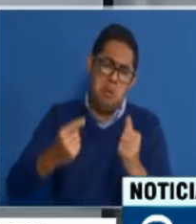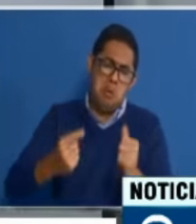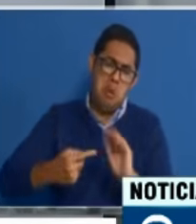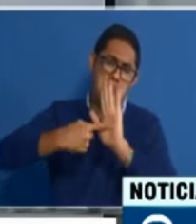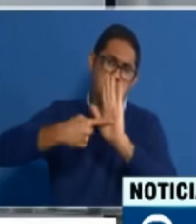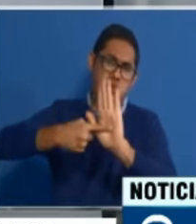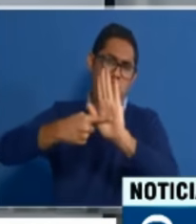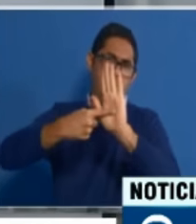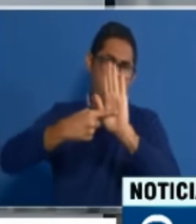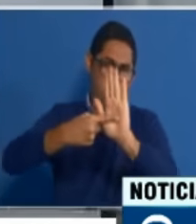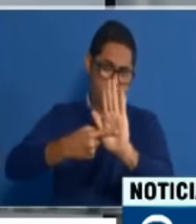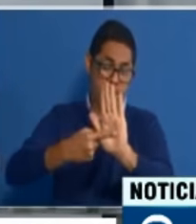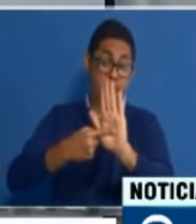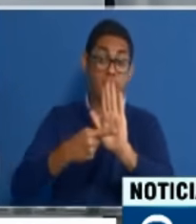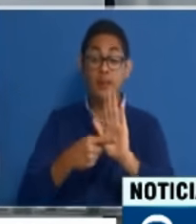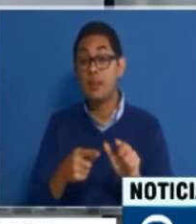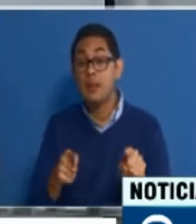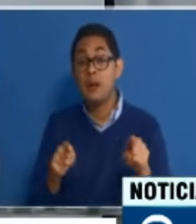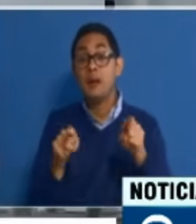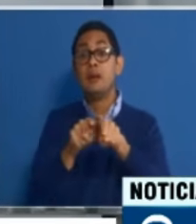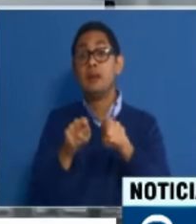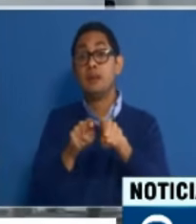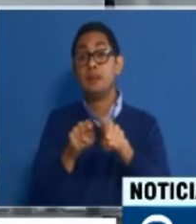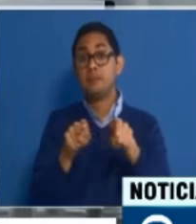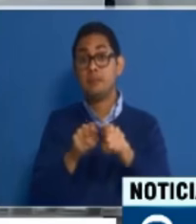Y además,